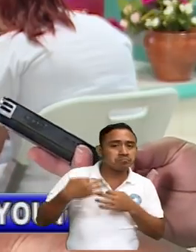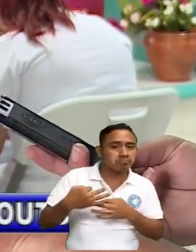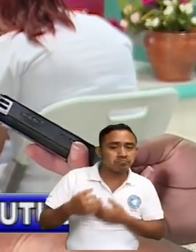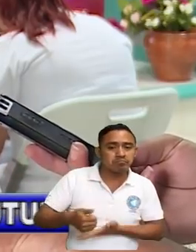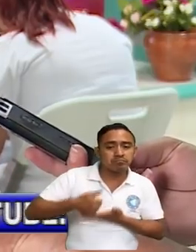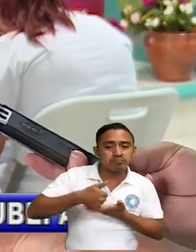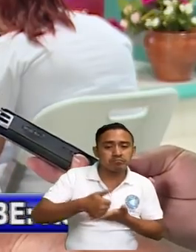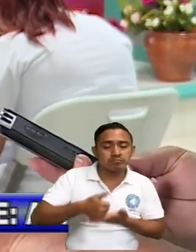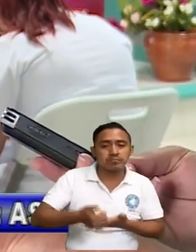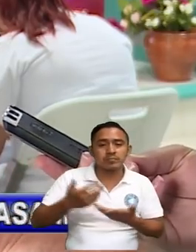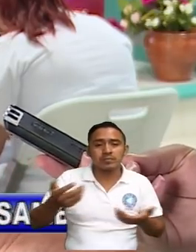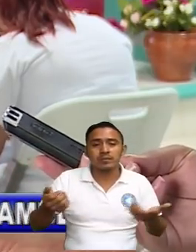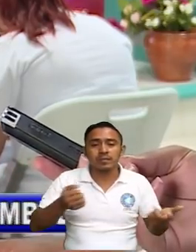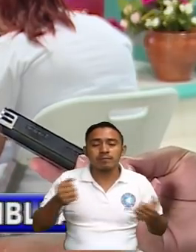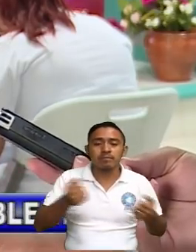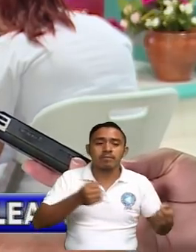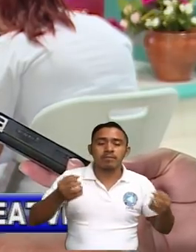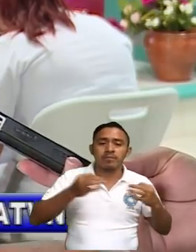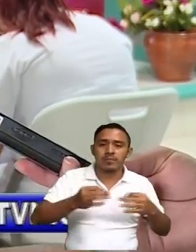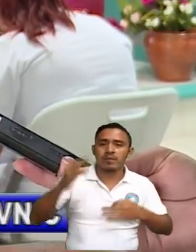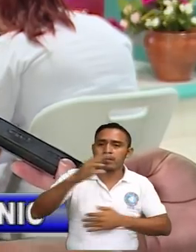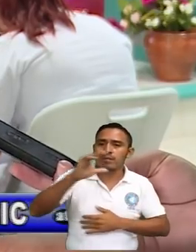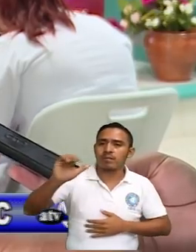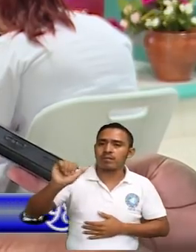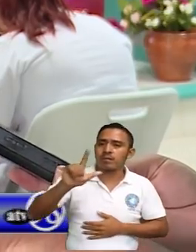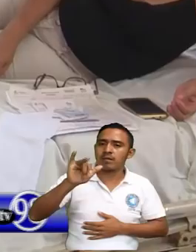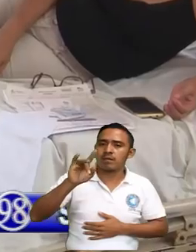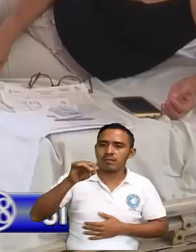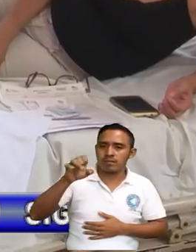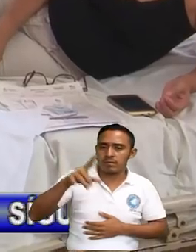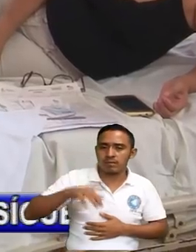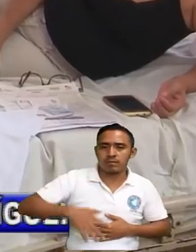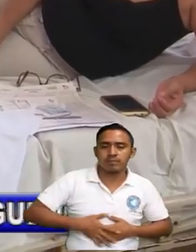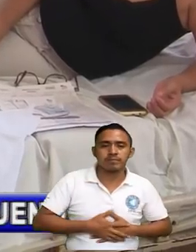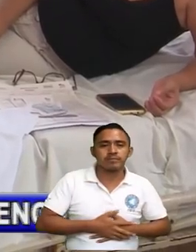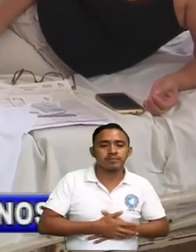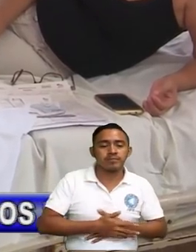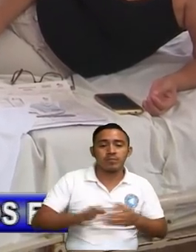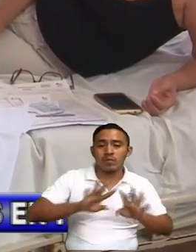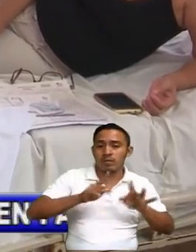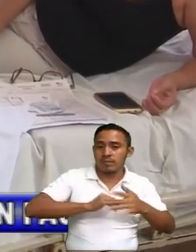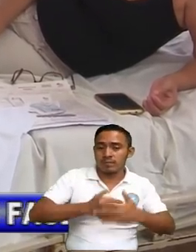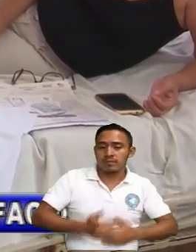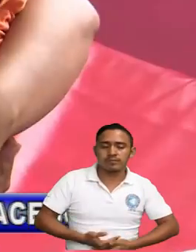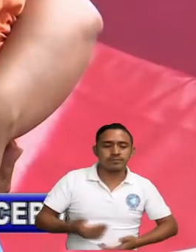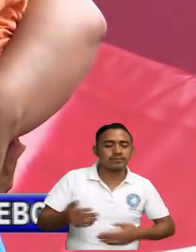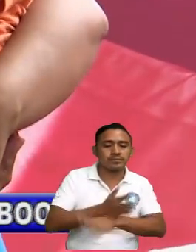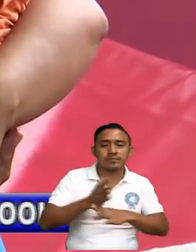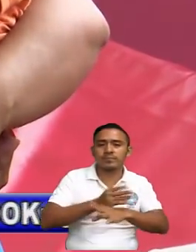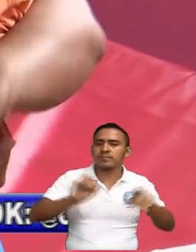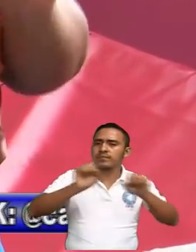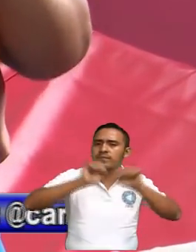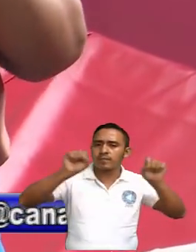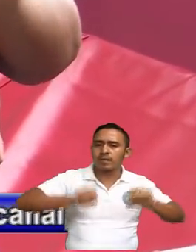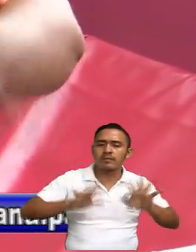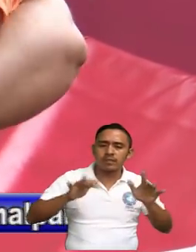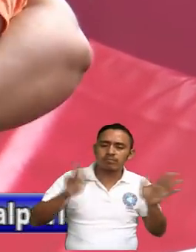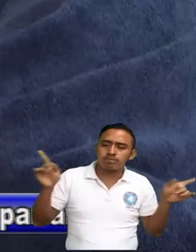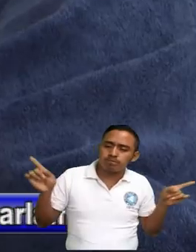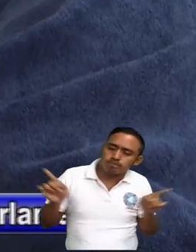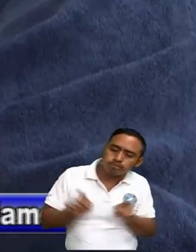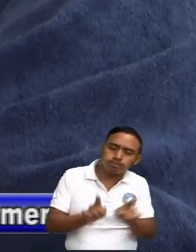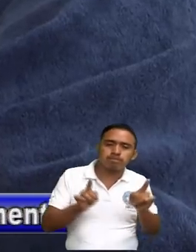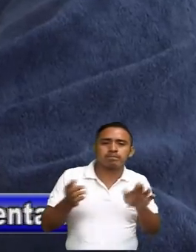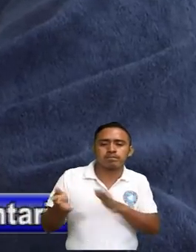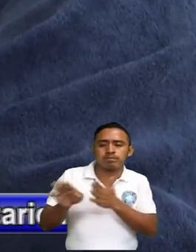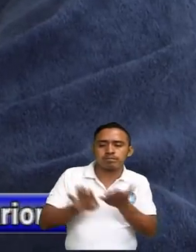disposición de la atención y la calidad de nuestras embarazadas. Estas capacitaciones también han contribuido a reducir las tasas de